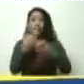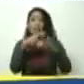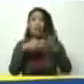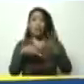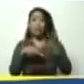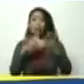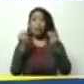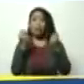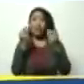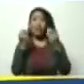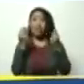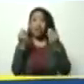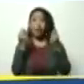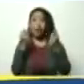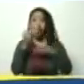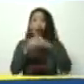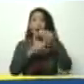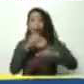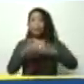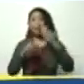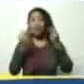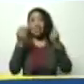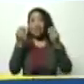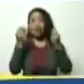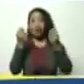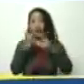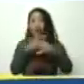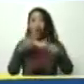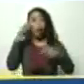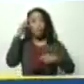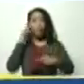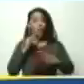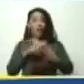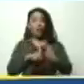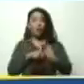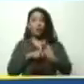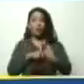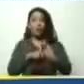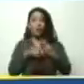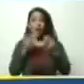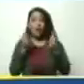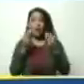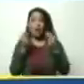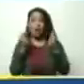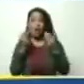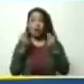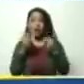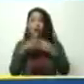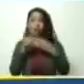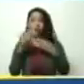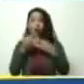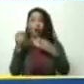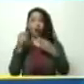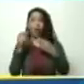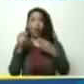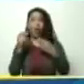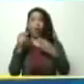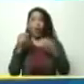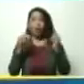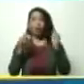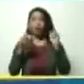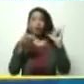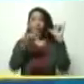plata generemos riqueza en bolívares riqueza en dólares en yuanes